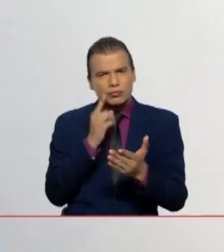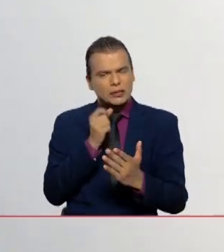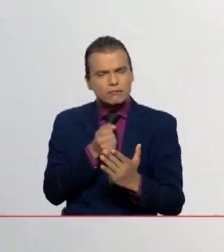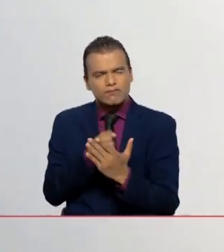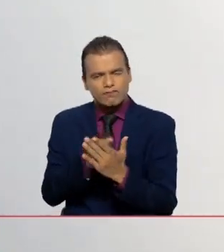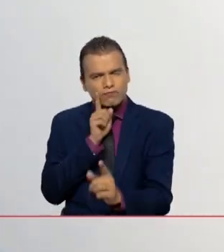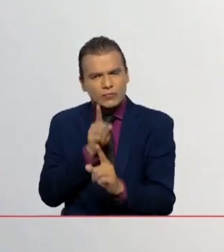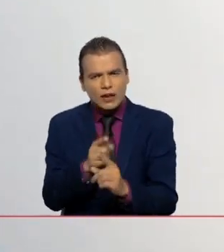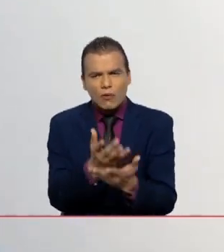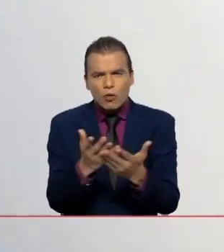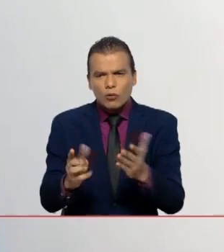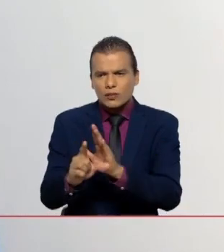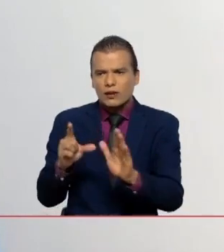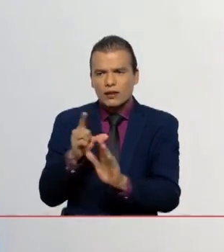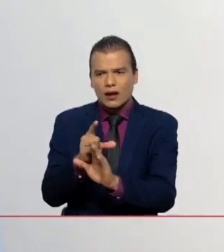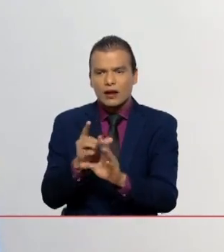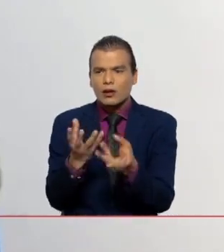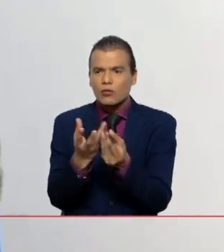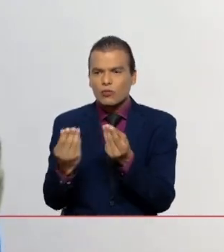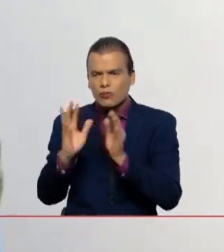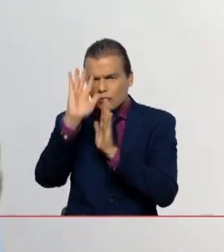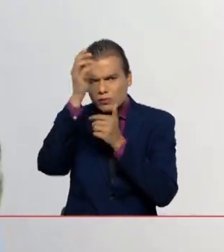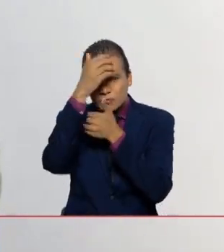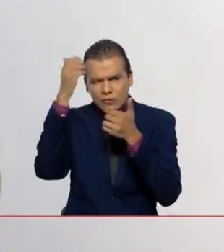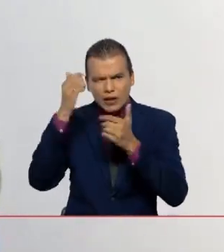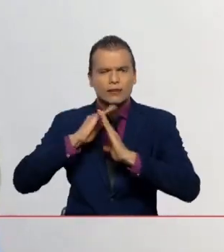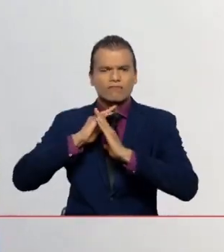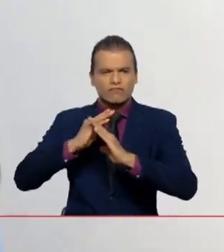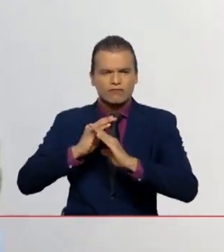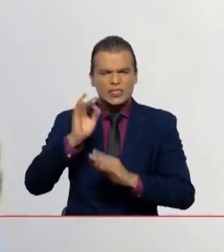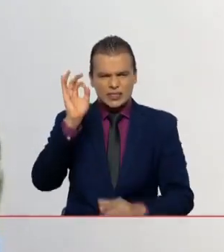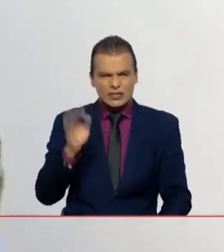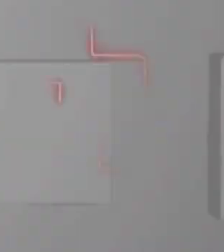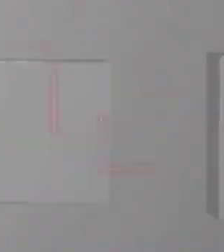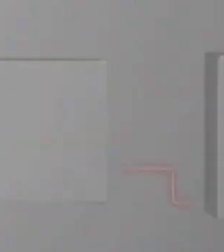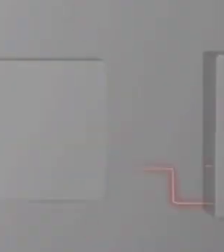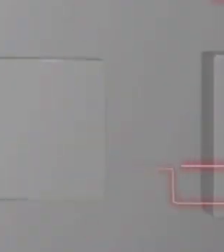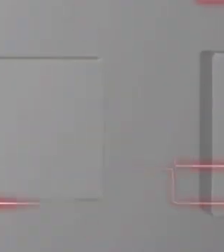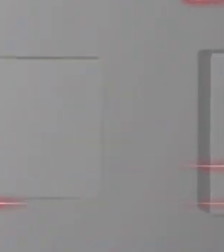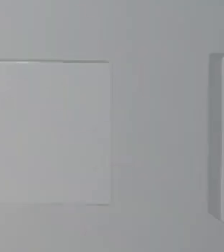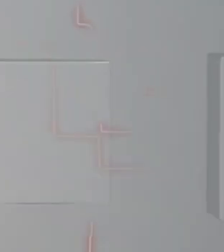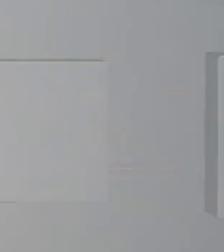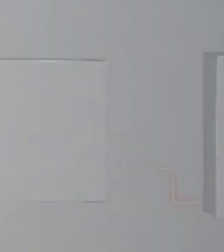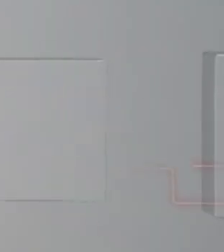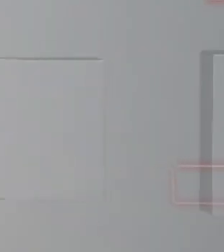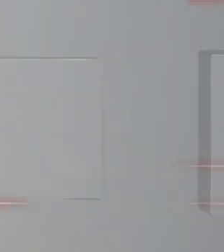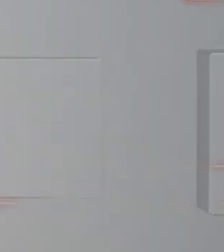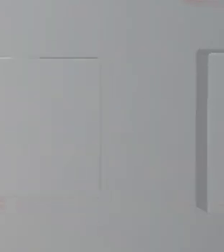delinquir de los grupos armados organizados en el Pacífico colombiano.